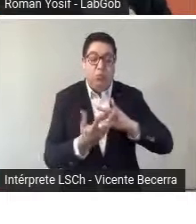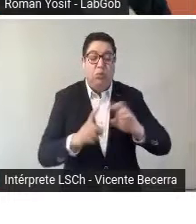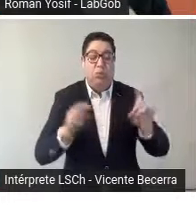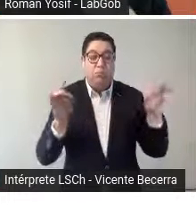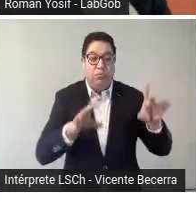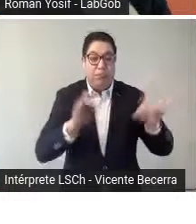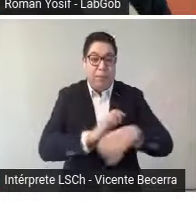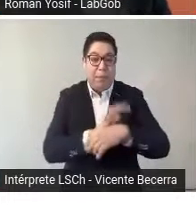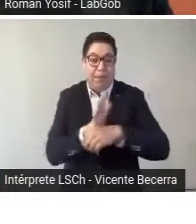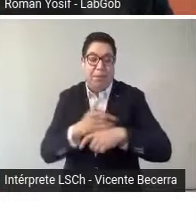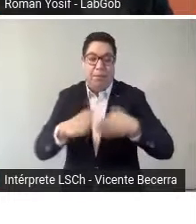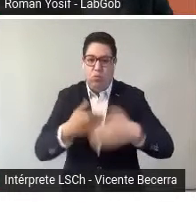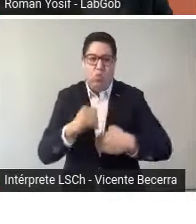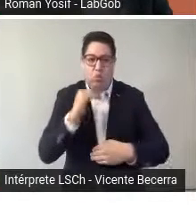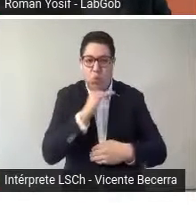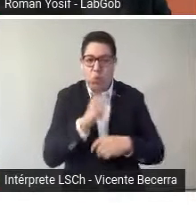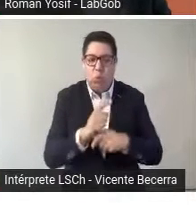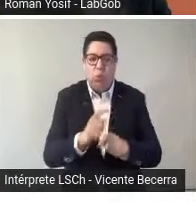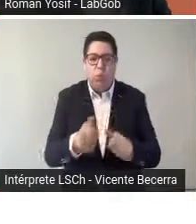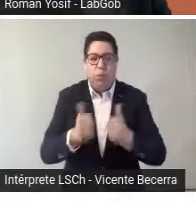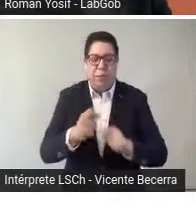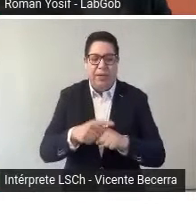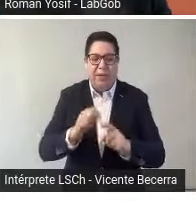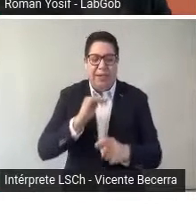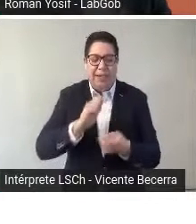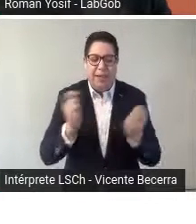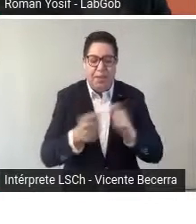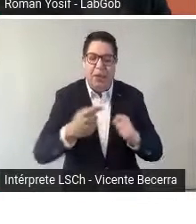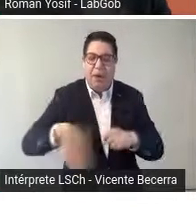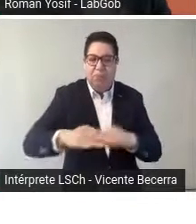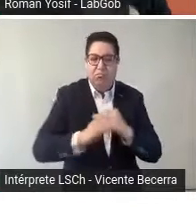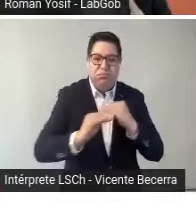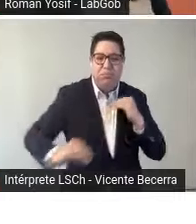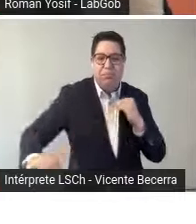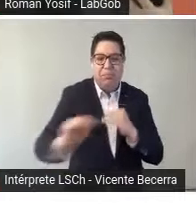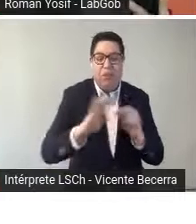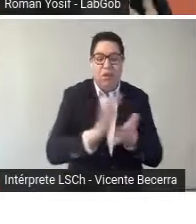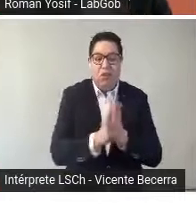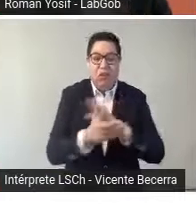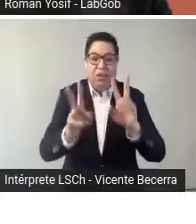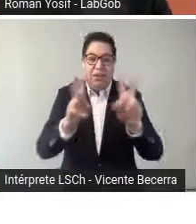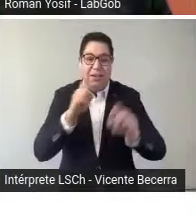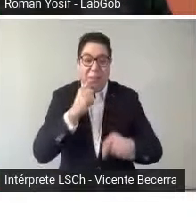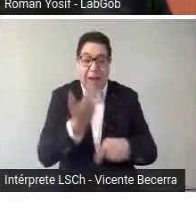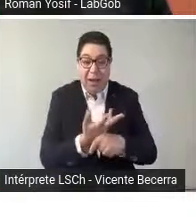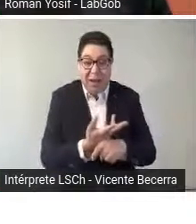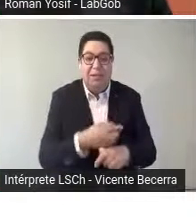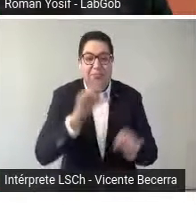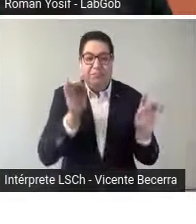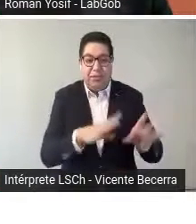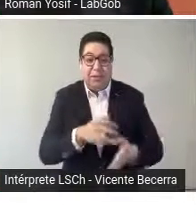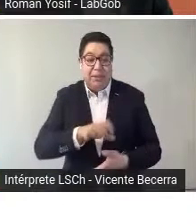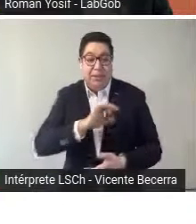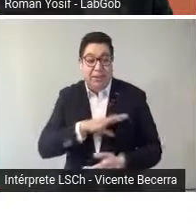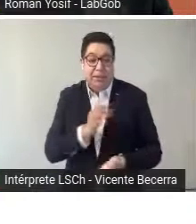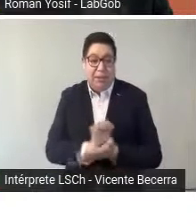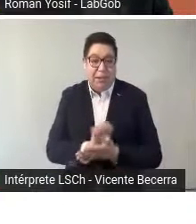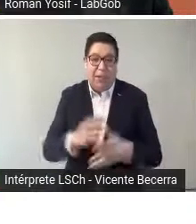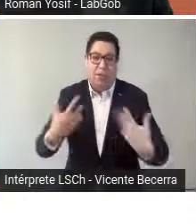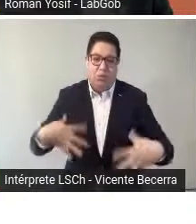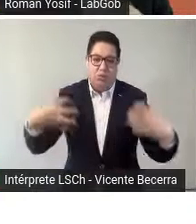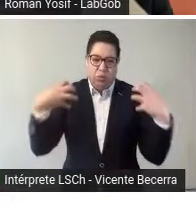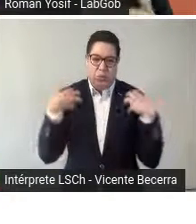pandemia y con distintos desafíos sectoriales y transversales que nos afectan y donde el Estado tiene un rol